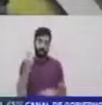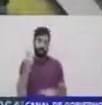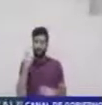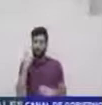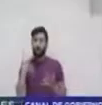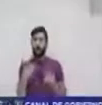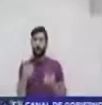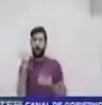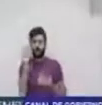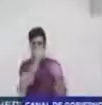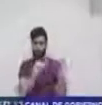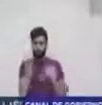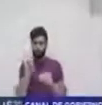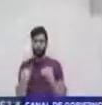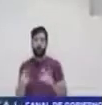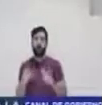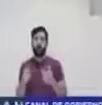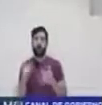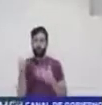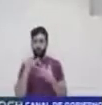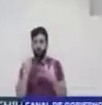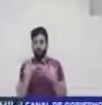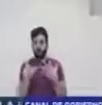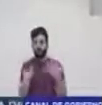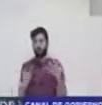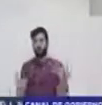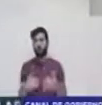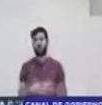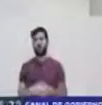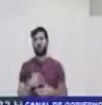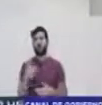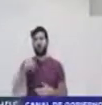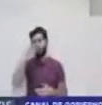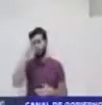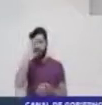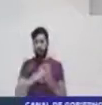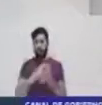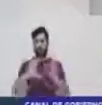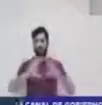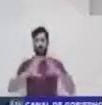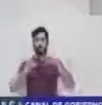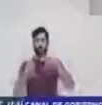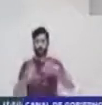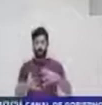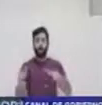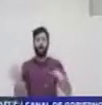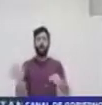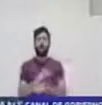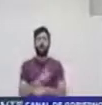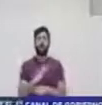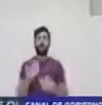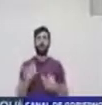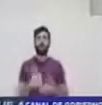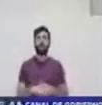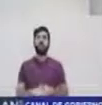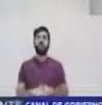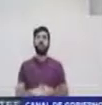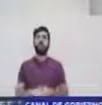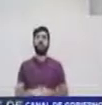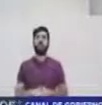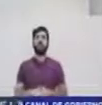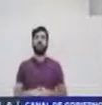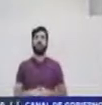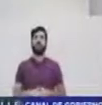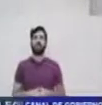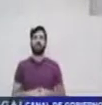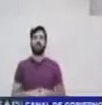a distribuir. Hay quienes, y sobre todo en Guatemala, bueno, yo creo que a nivel mundial, se da que reciben